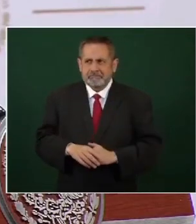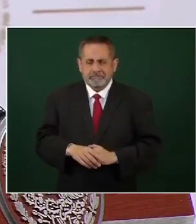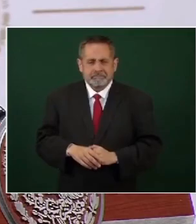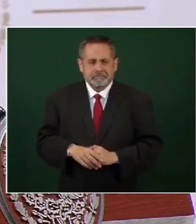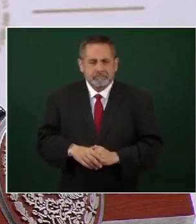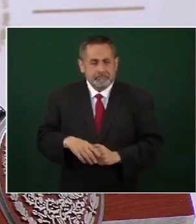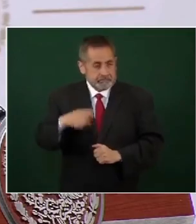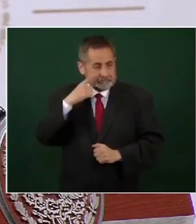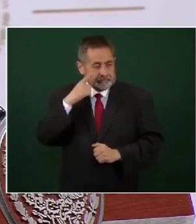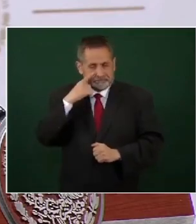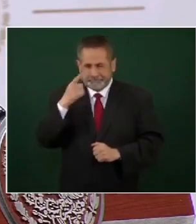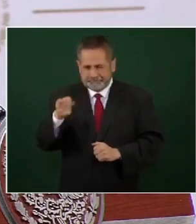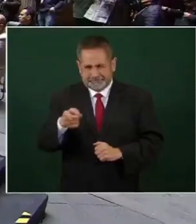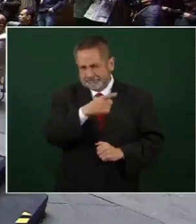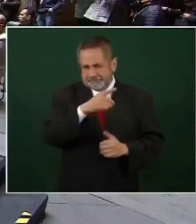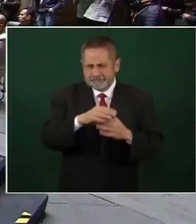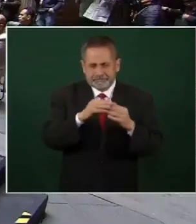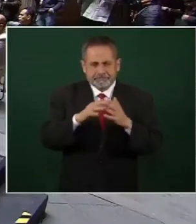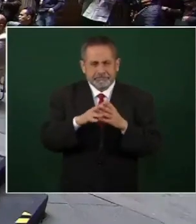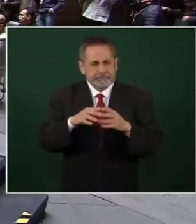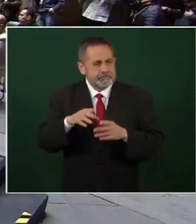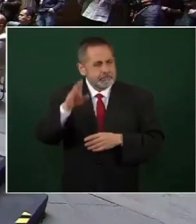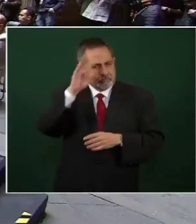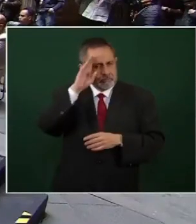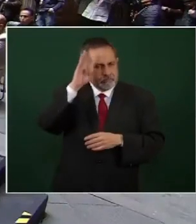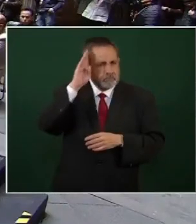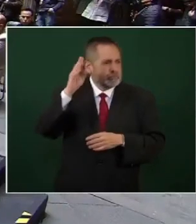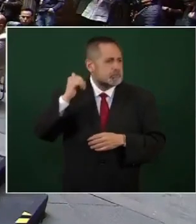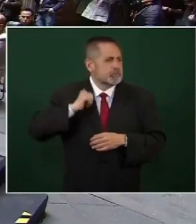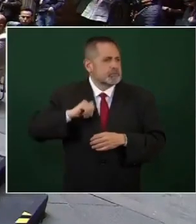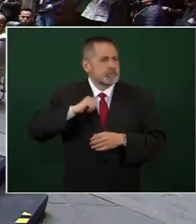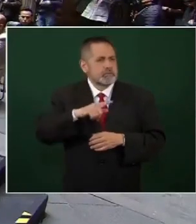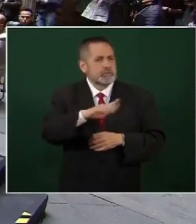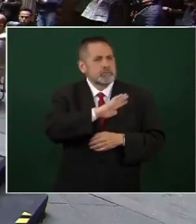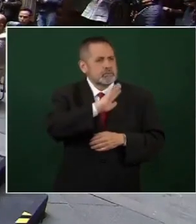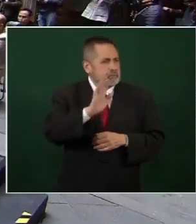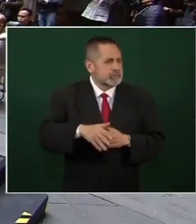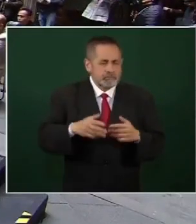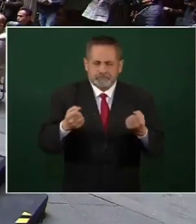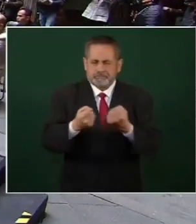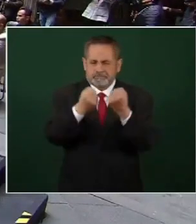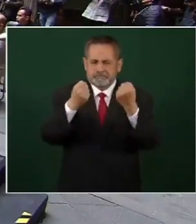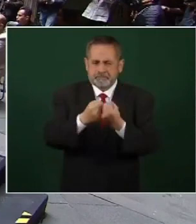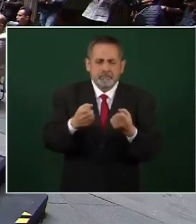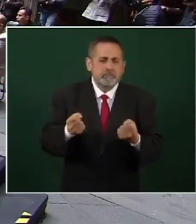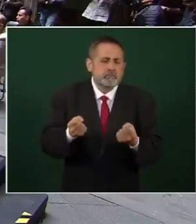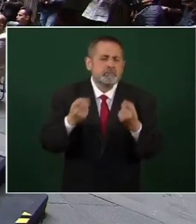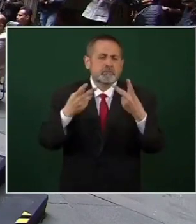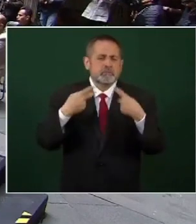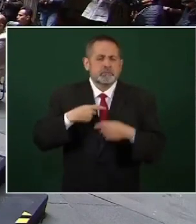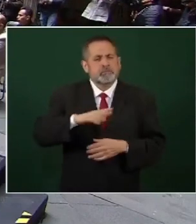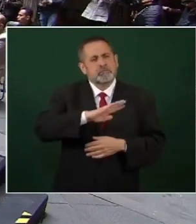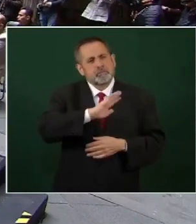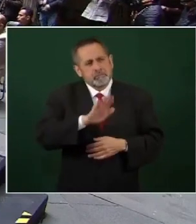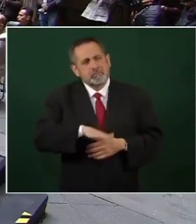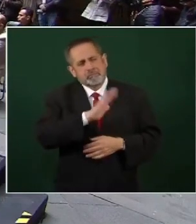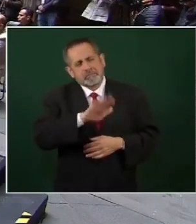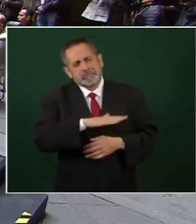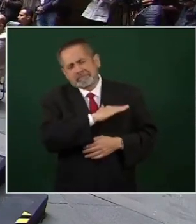Hay que ver nada más los índices de letalidad en los enfrentamientos.